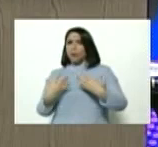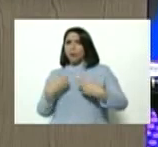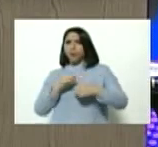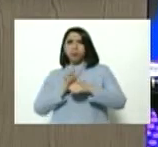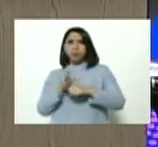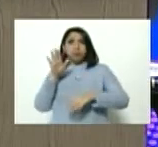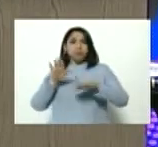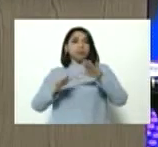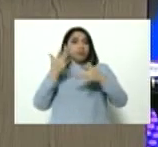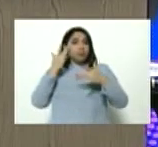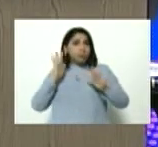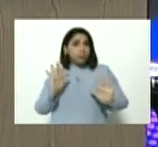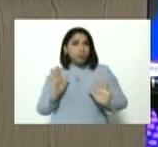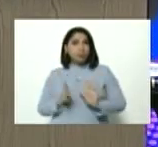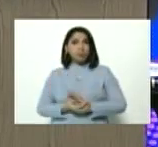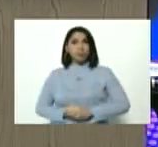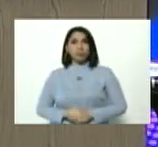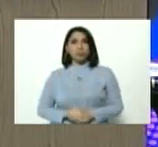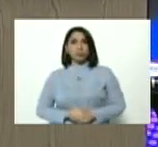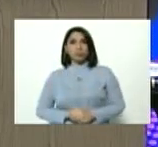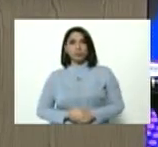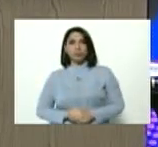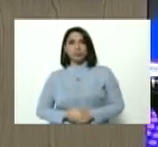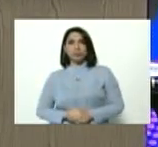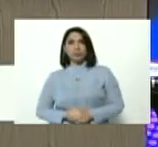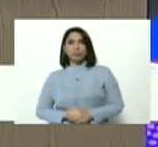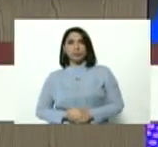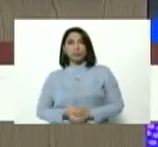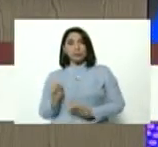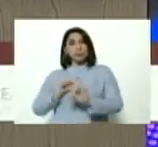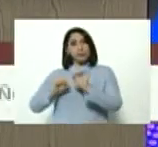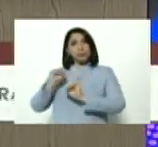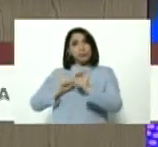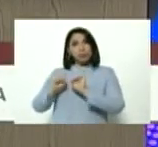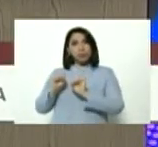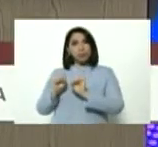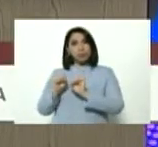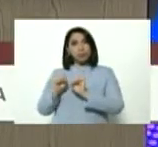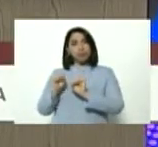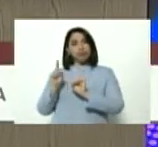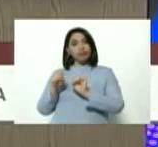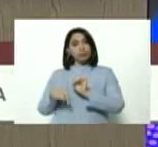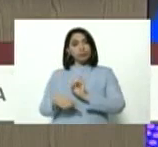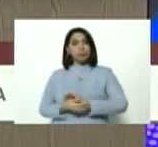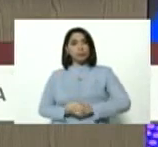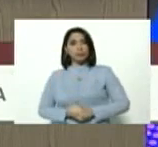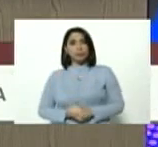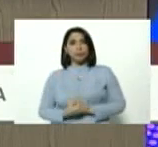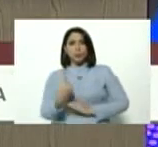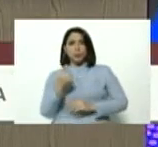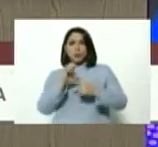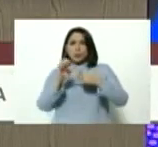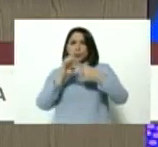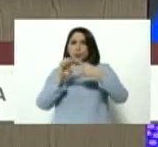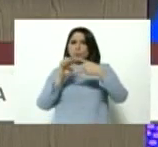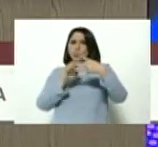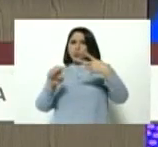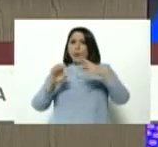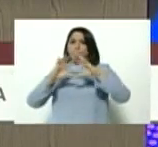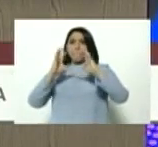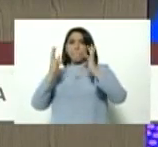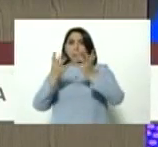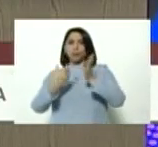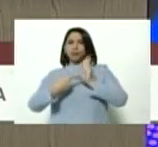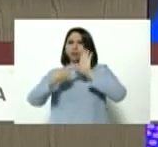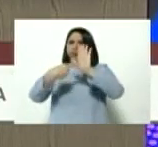probablemente ya se haya recuperado y tenga inmunidad. Y además de eso, uno de los elementos que en el mundo entero han